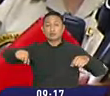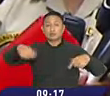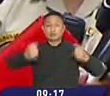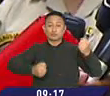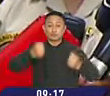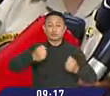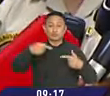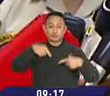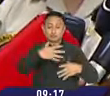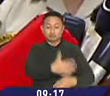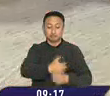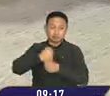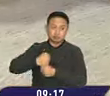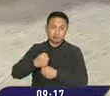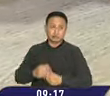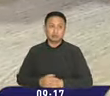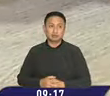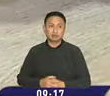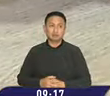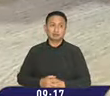vehículo también ha sido retenidos informó Julio César